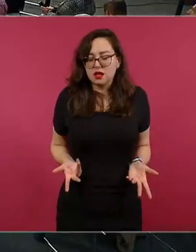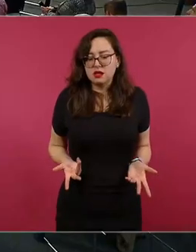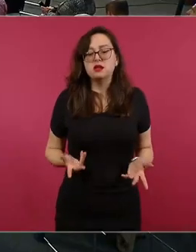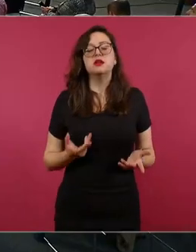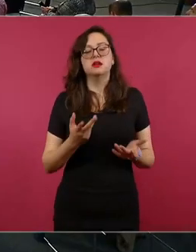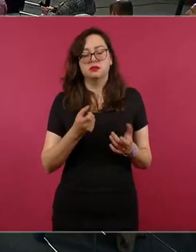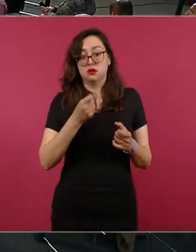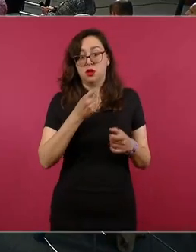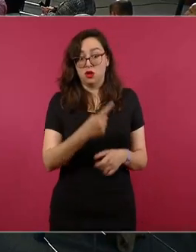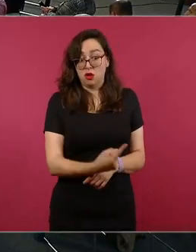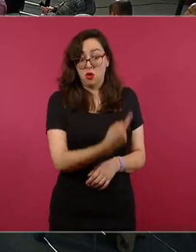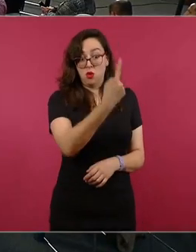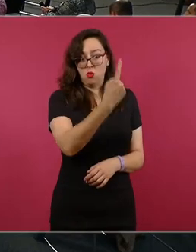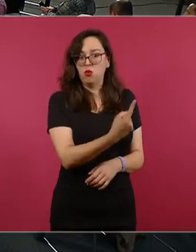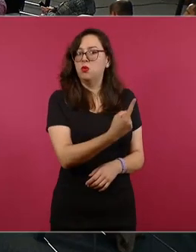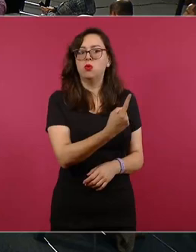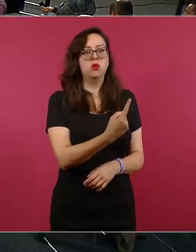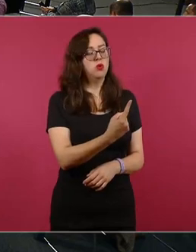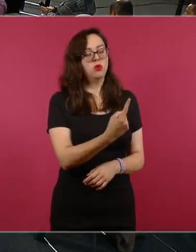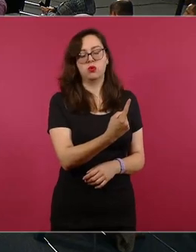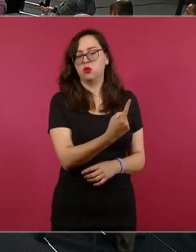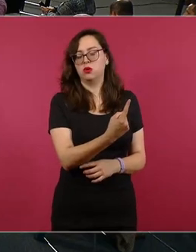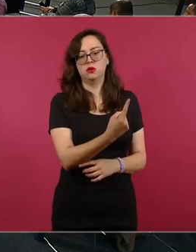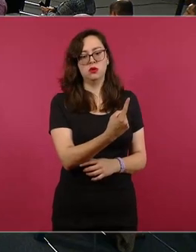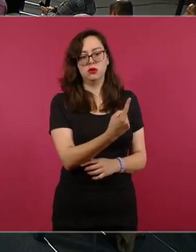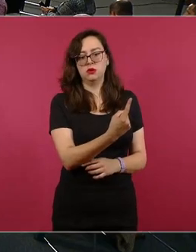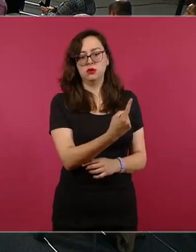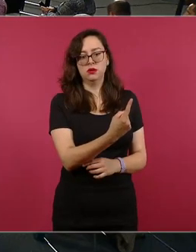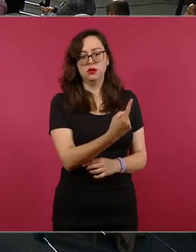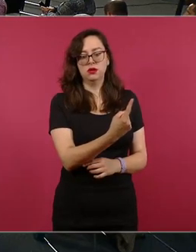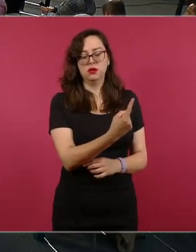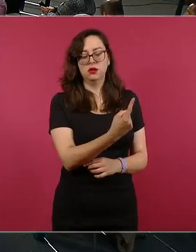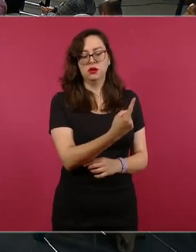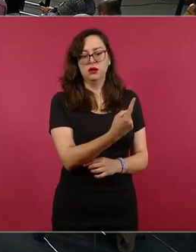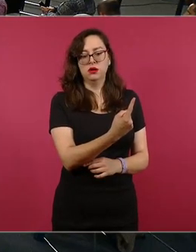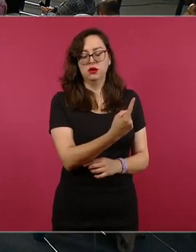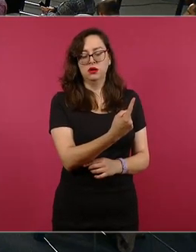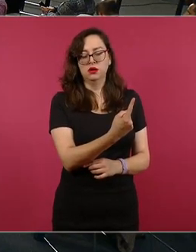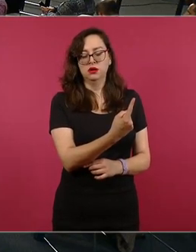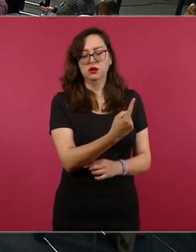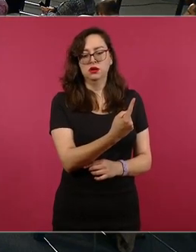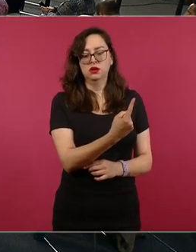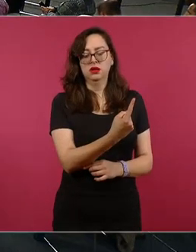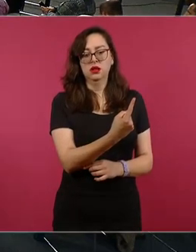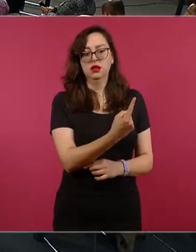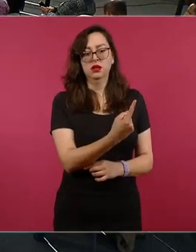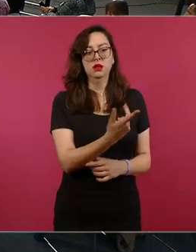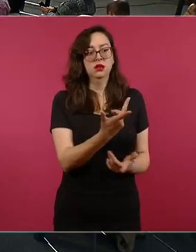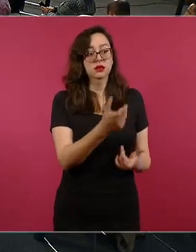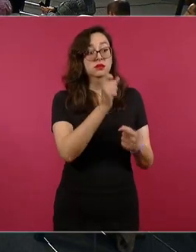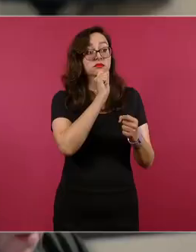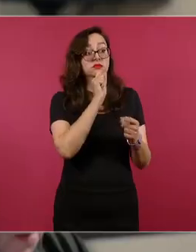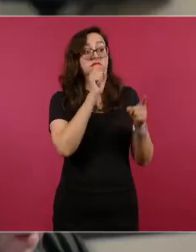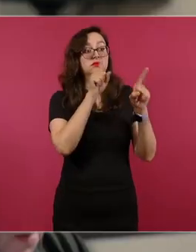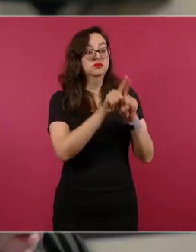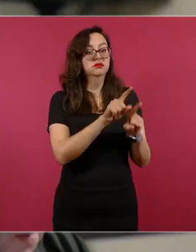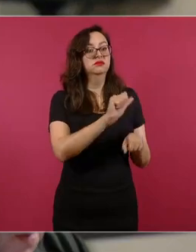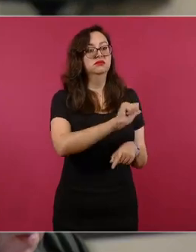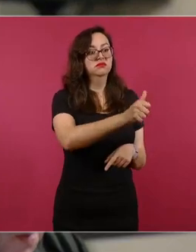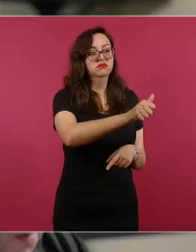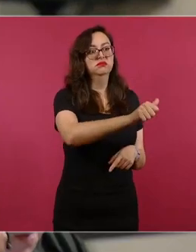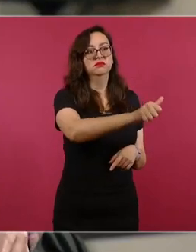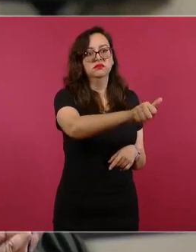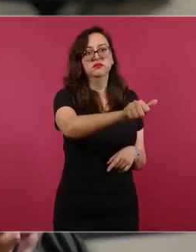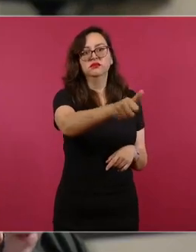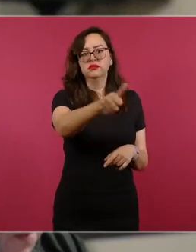símbolo doloroso de la impotencia